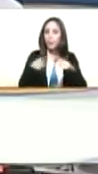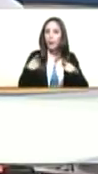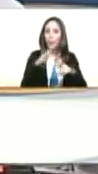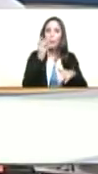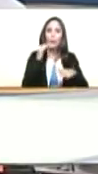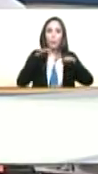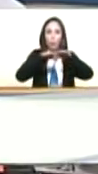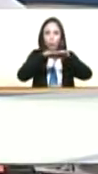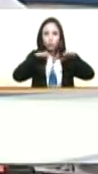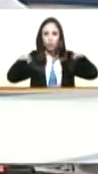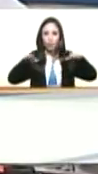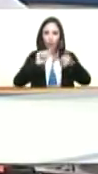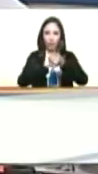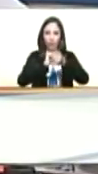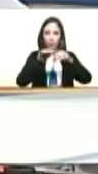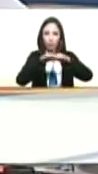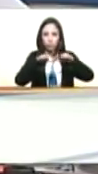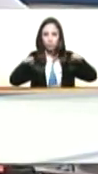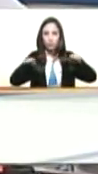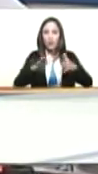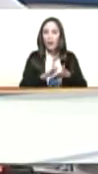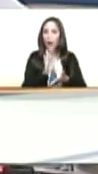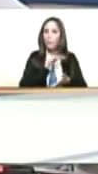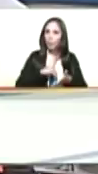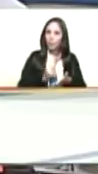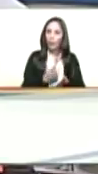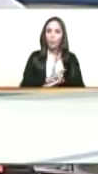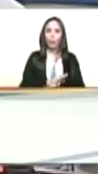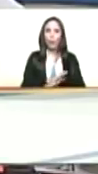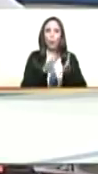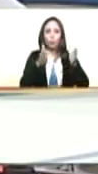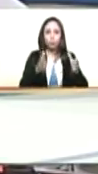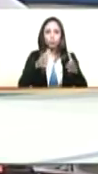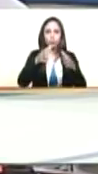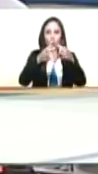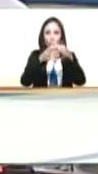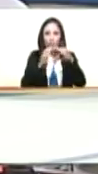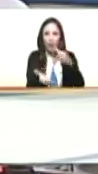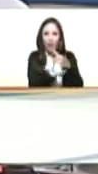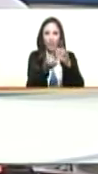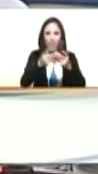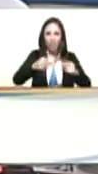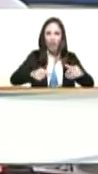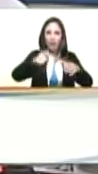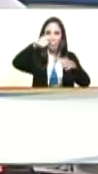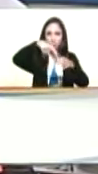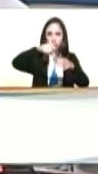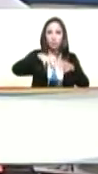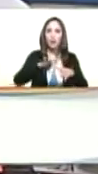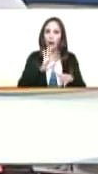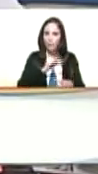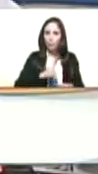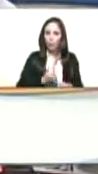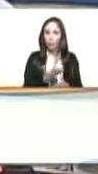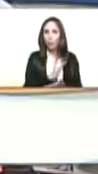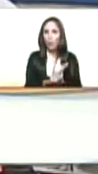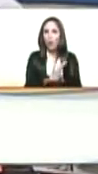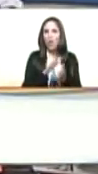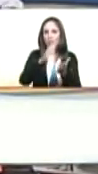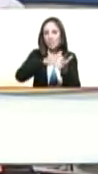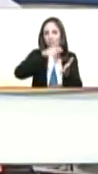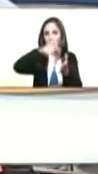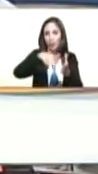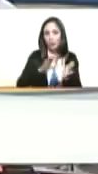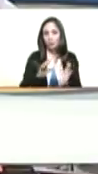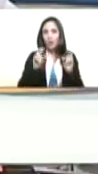siembre legumbres, hortalizas y tubérculos de ciclos cortos en los urbanismos de la Gran Misión Vivienda Venezuela. Pero además